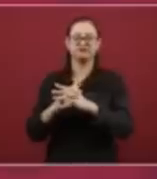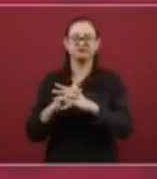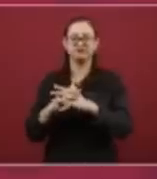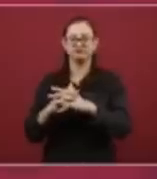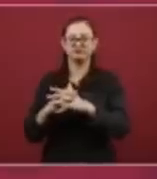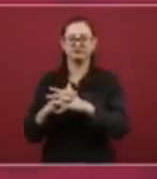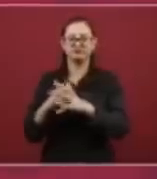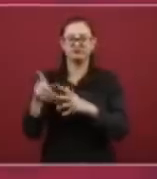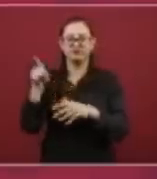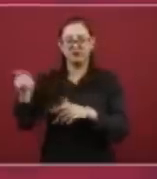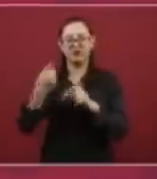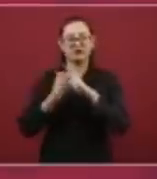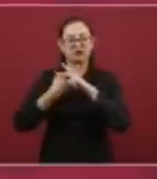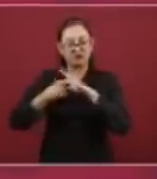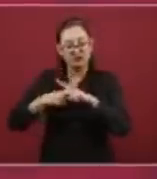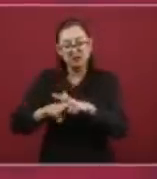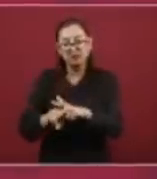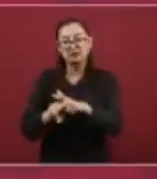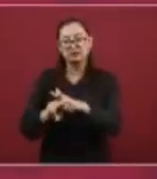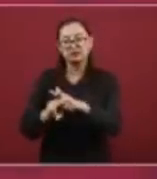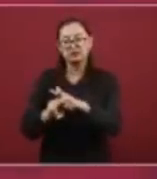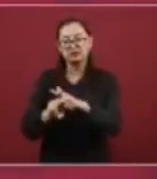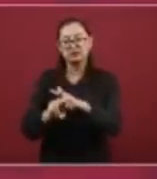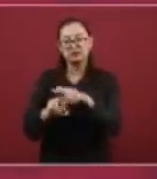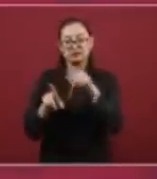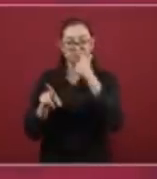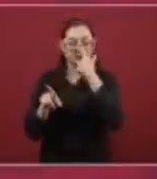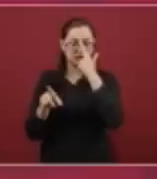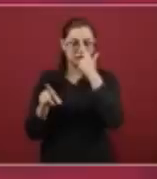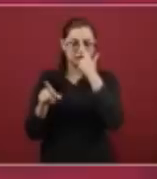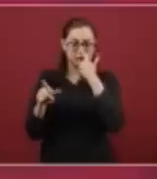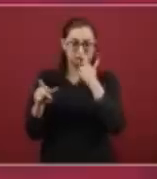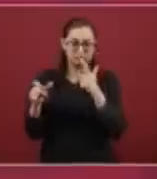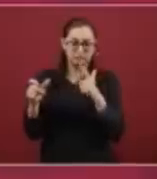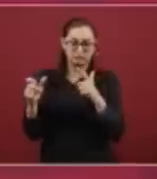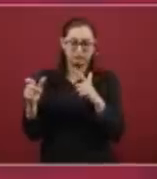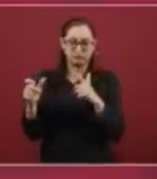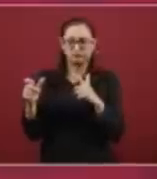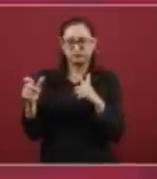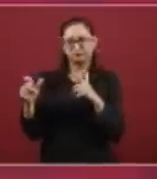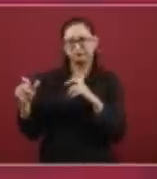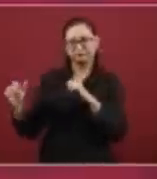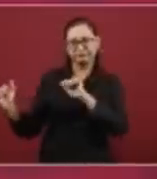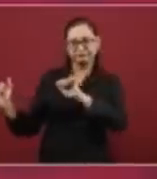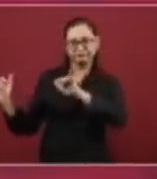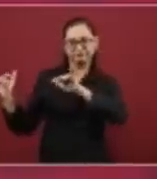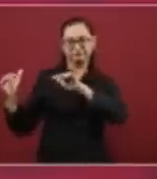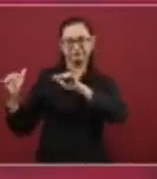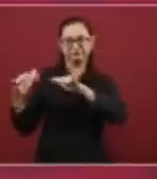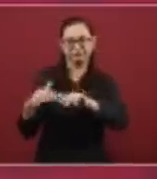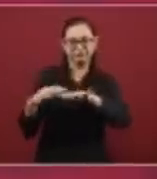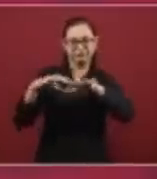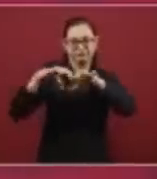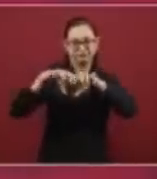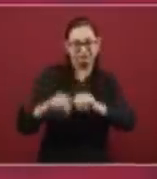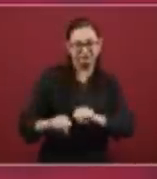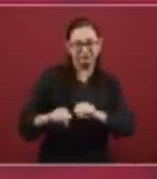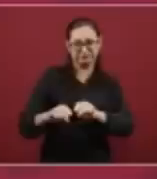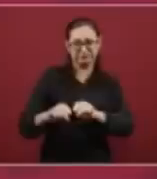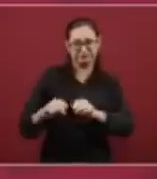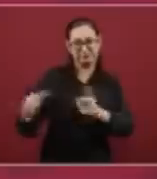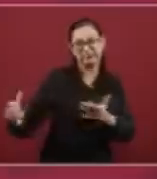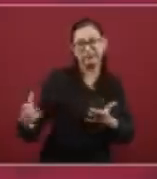inicia lo que algunos llaman conquista, otros